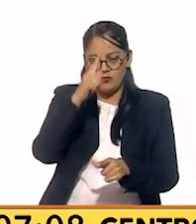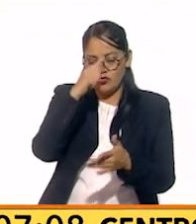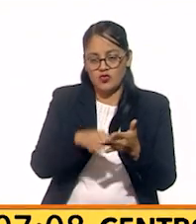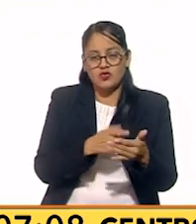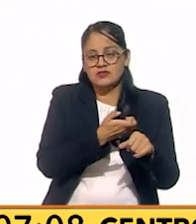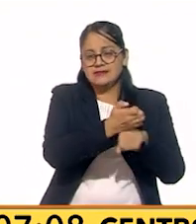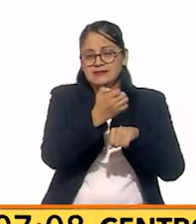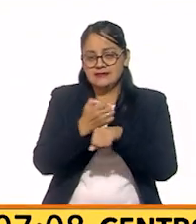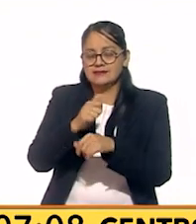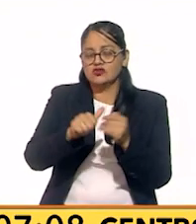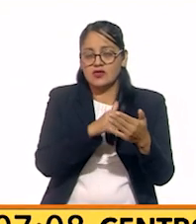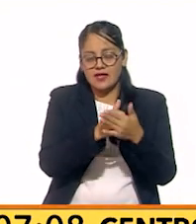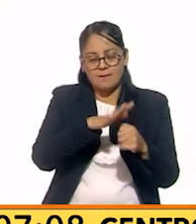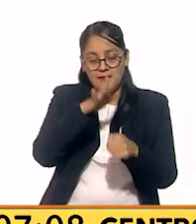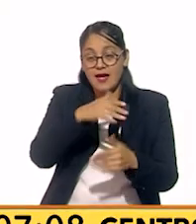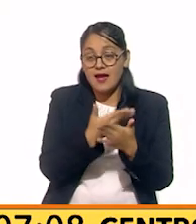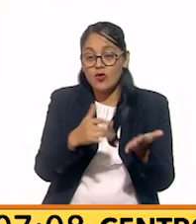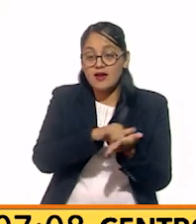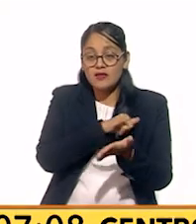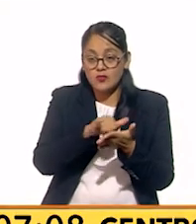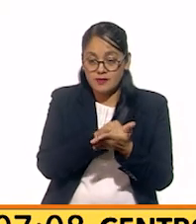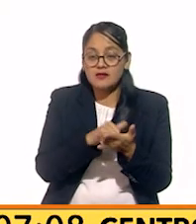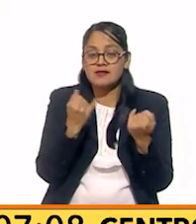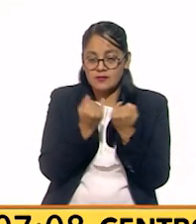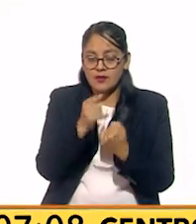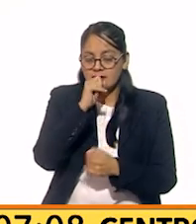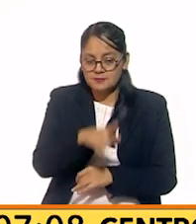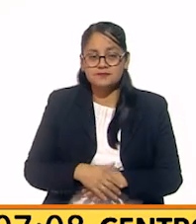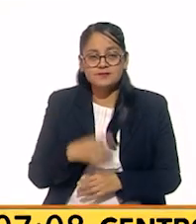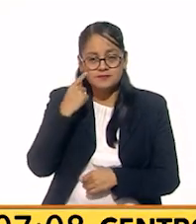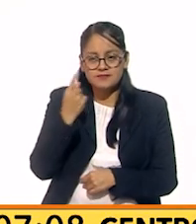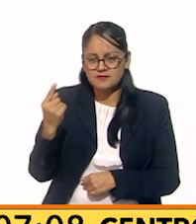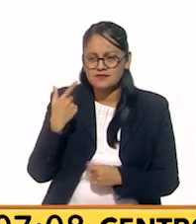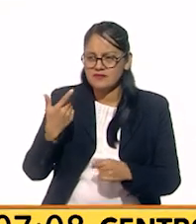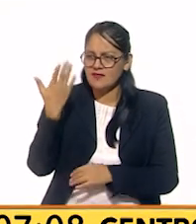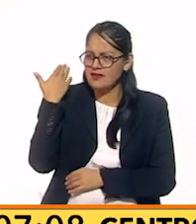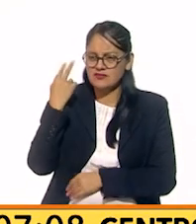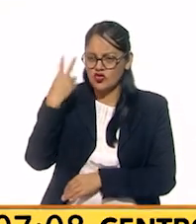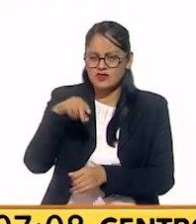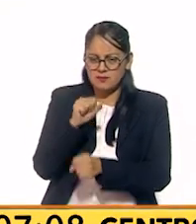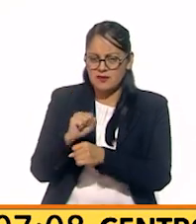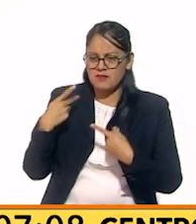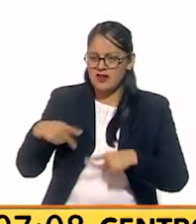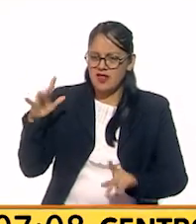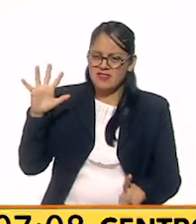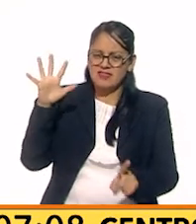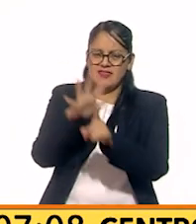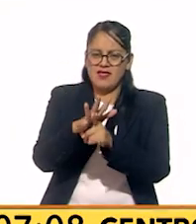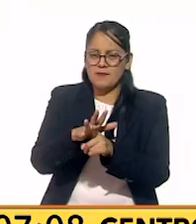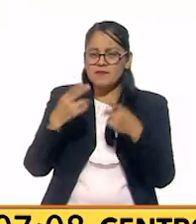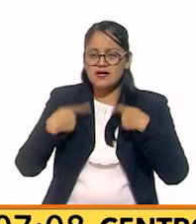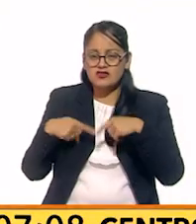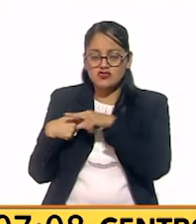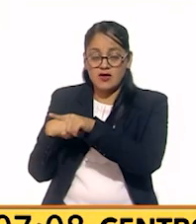las ciudades y sobre todo en Nueva York ahora. Y lo que vimos con una redada que pasó hace 2 semanas, cuando todas las